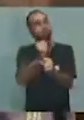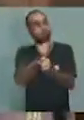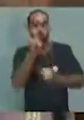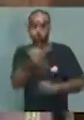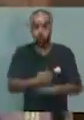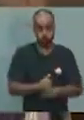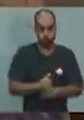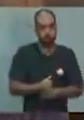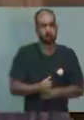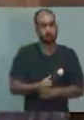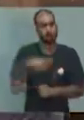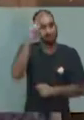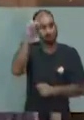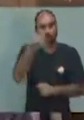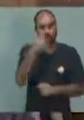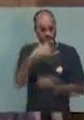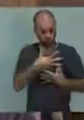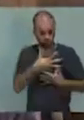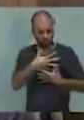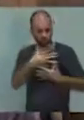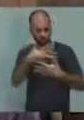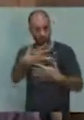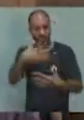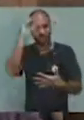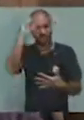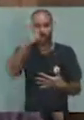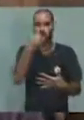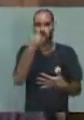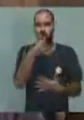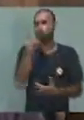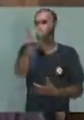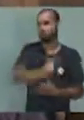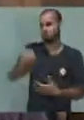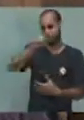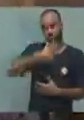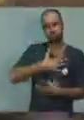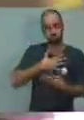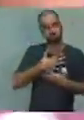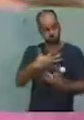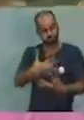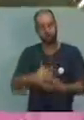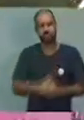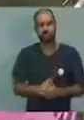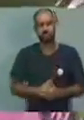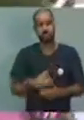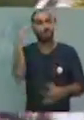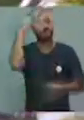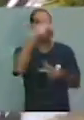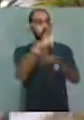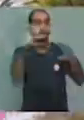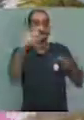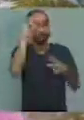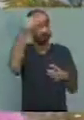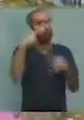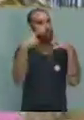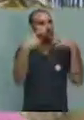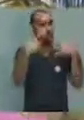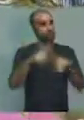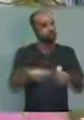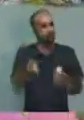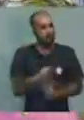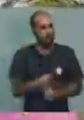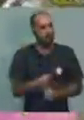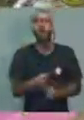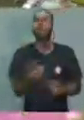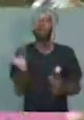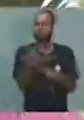cuantitativa y cualitativamente notable, muy valiosa y comprometida con la estrategia de orden socialista. En ese empeño, la ciencia se convierte en un arma